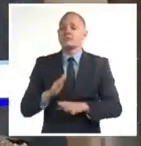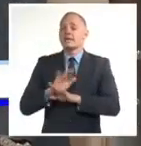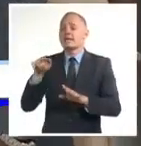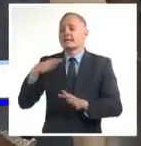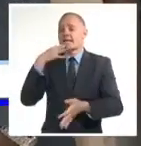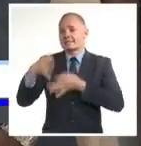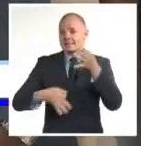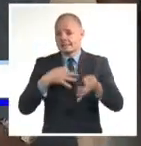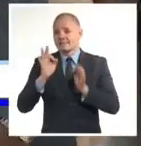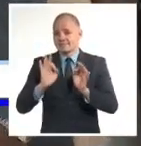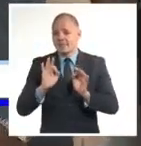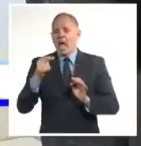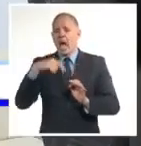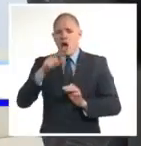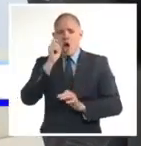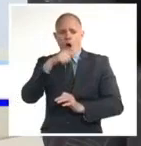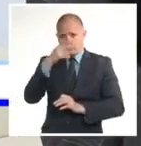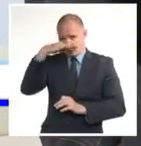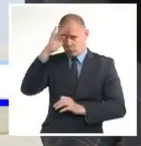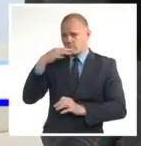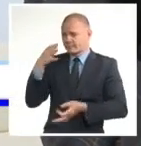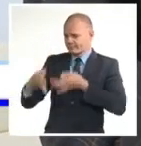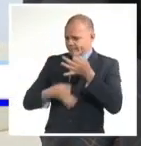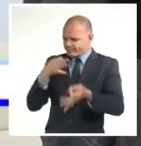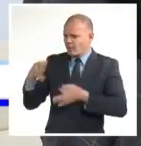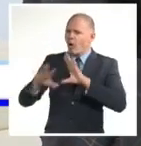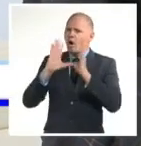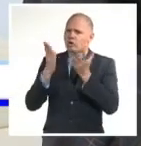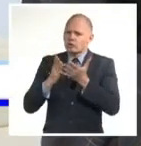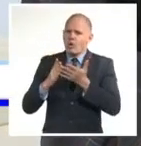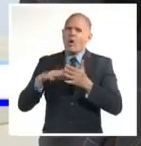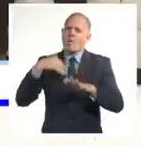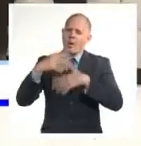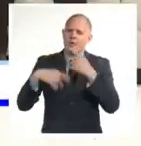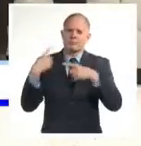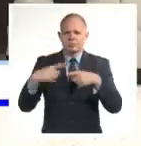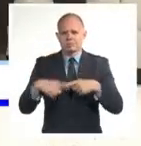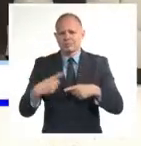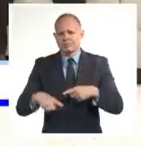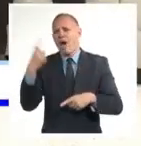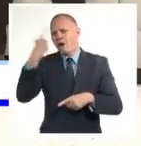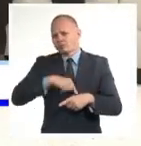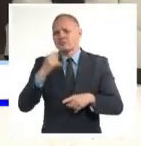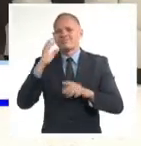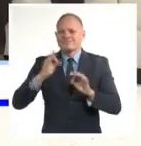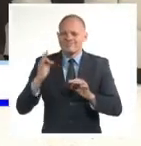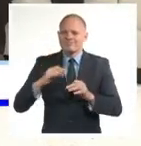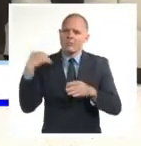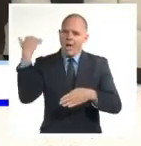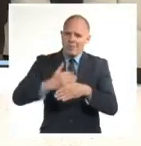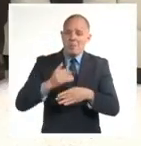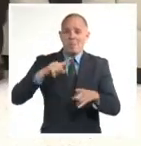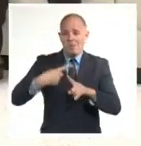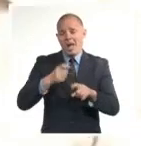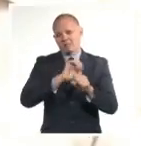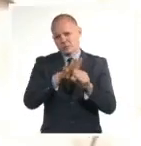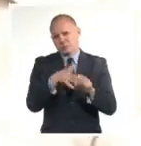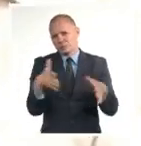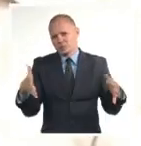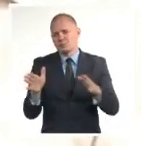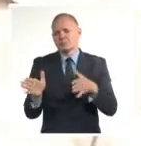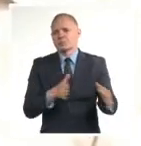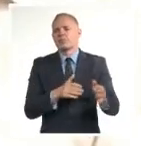bloqueo recrudecido por Estados Unidos y los retos impuestos por la crisis mundial, agravados por la pandemia de COVID-19. Enfatizó